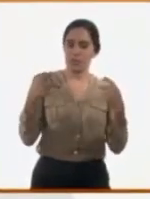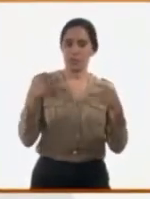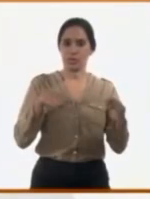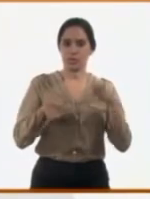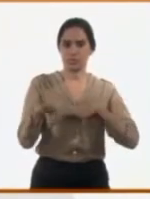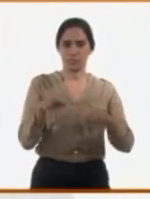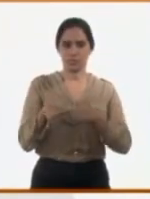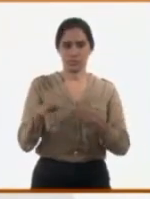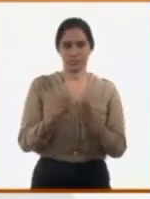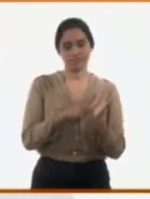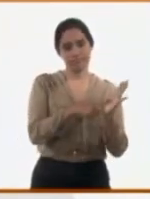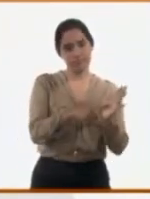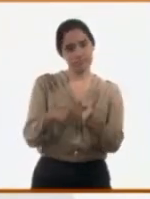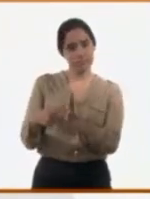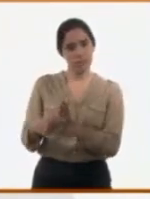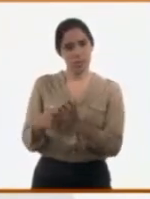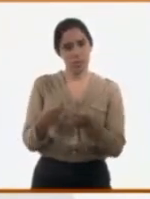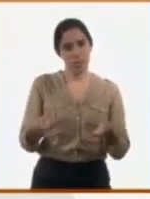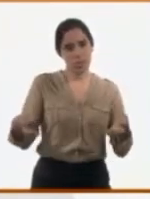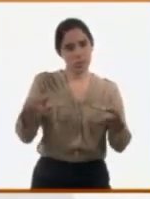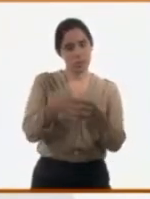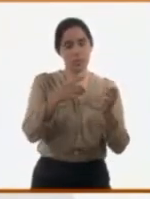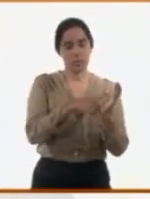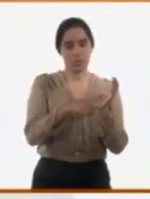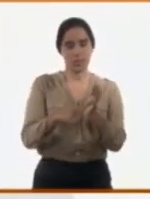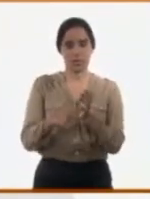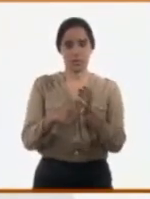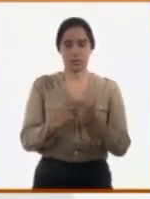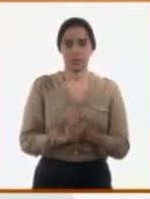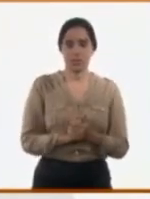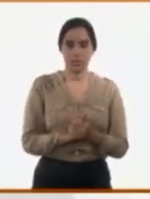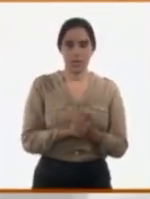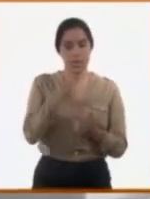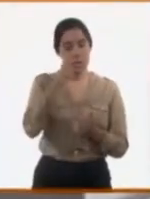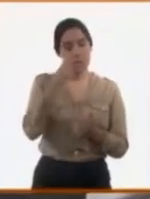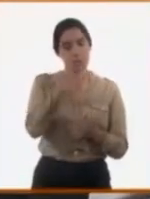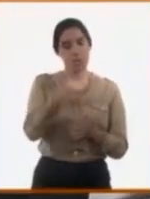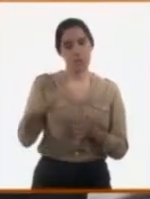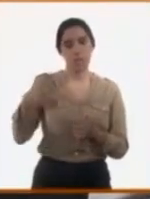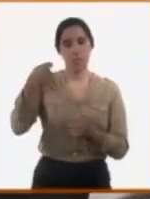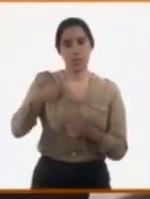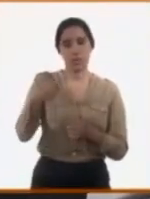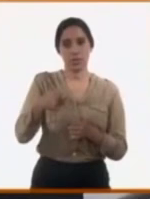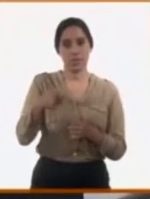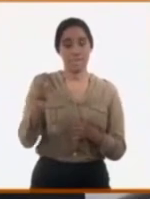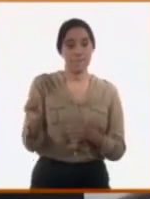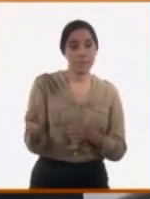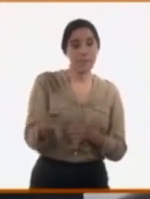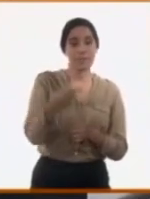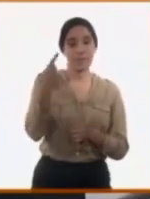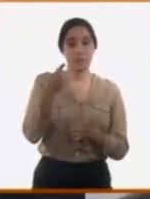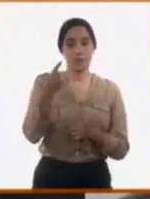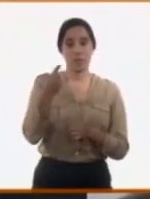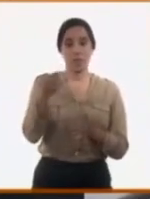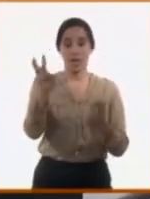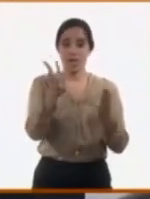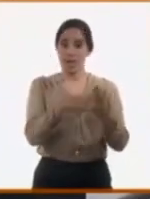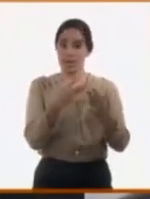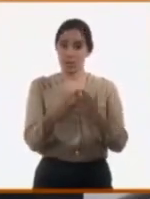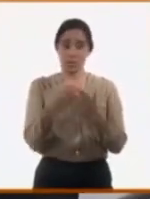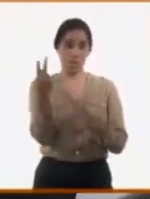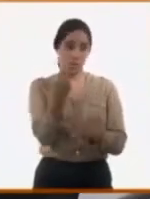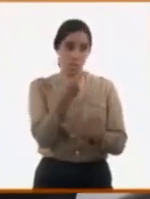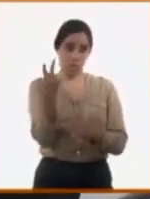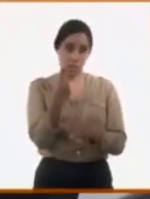grupo de recomendaciones a partir de lo que está en la norma jurídica primero la resolución del calendario que ya tiene los dos cursos escolares cursos